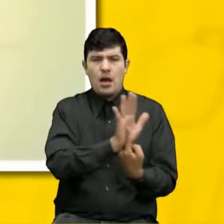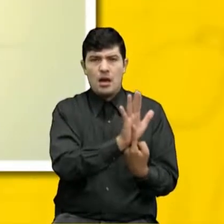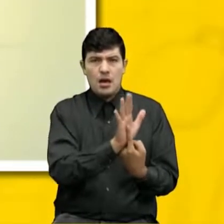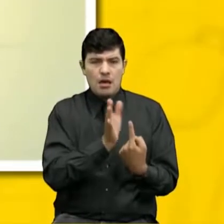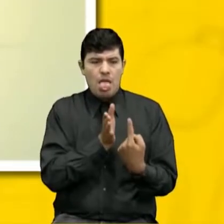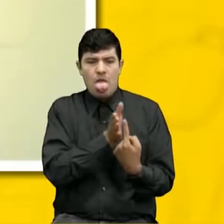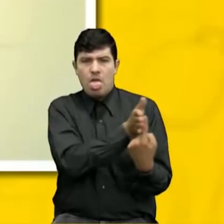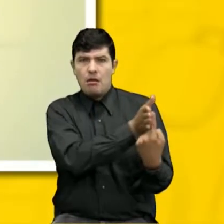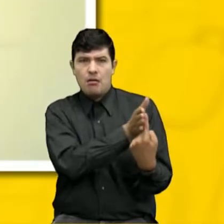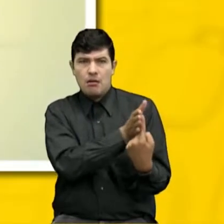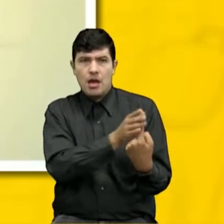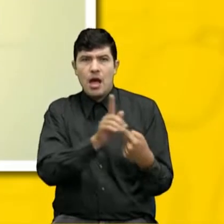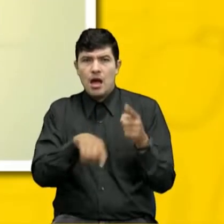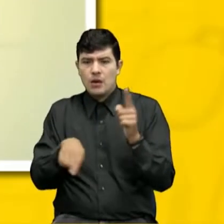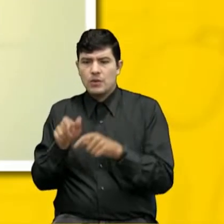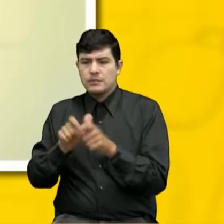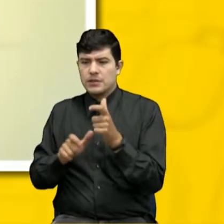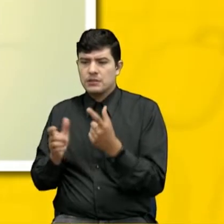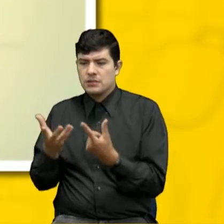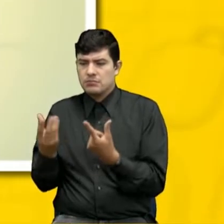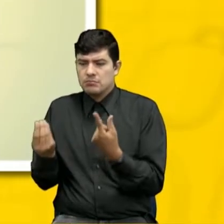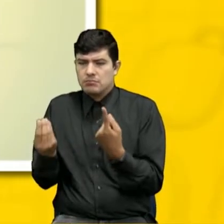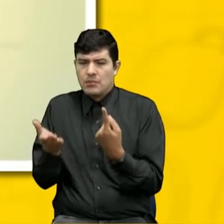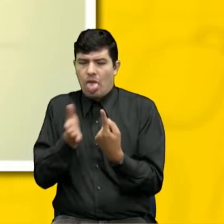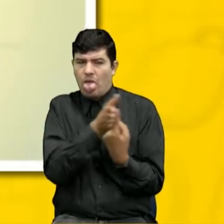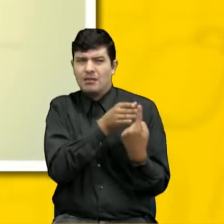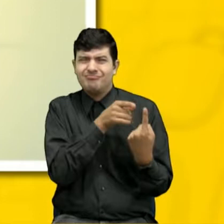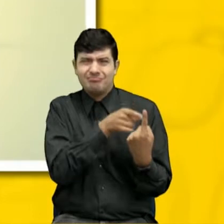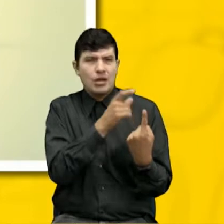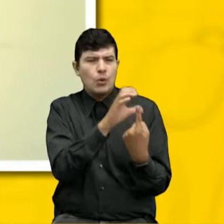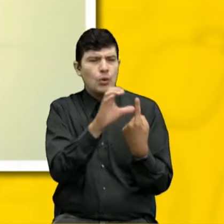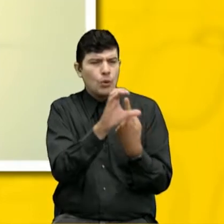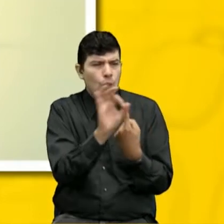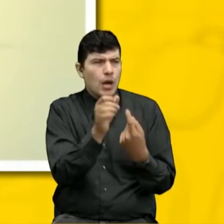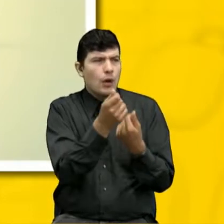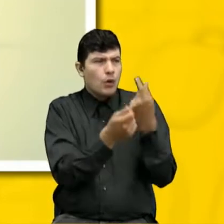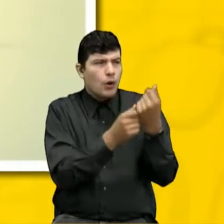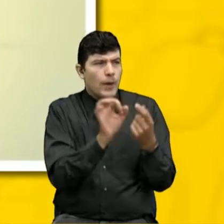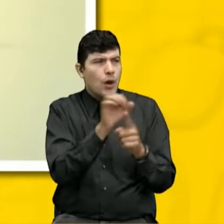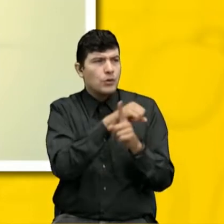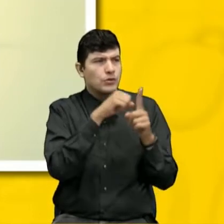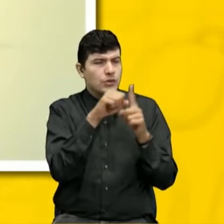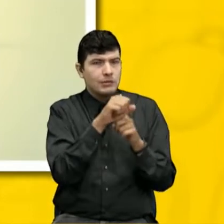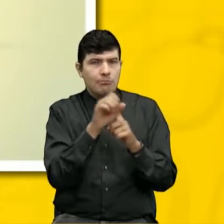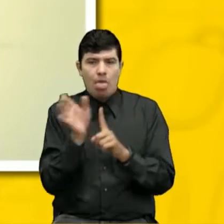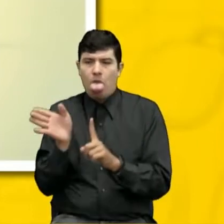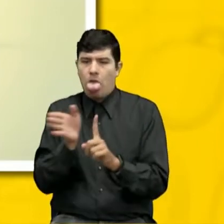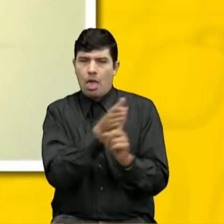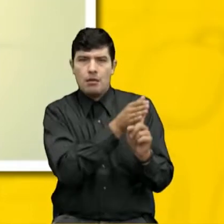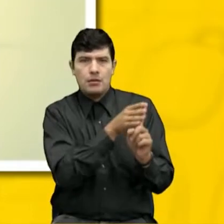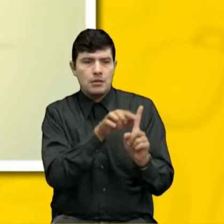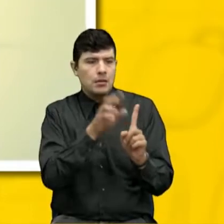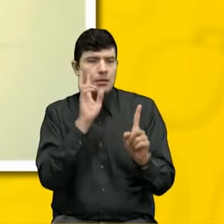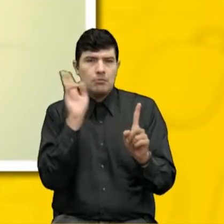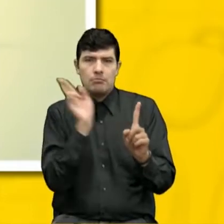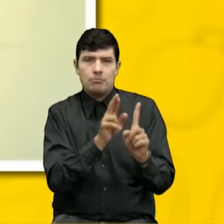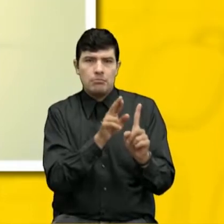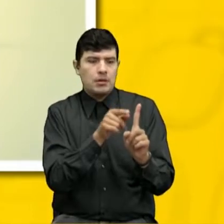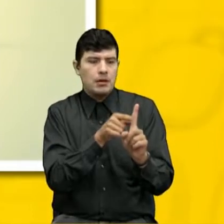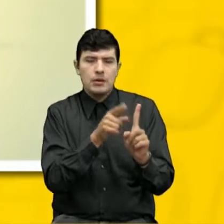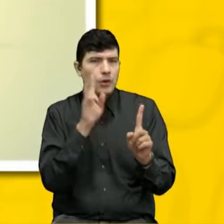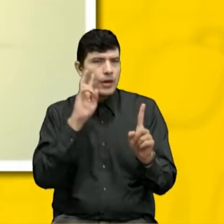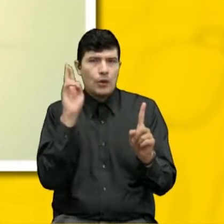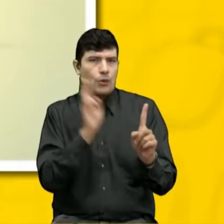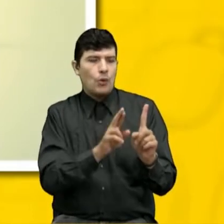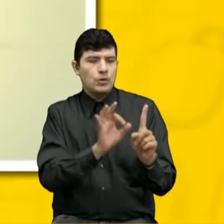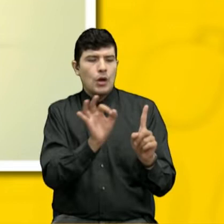le damos participación a ciertas personas en la vida cultural, económica y social, aportándolos de sus derechos, recursos y